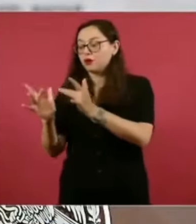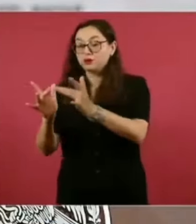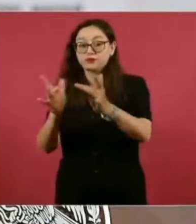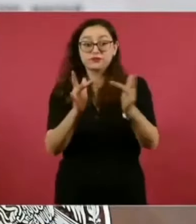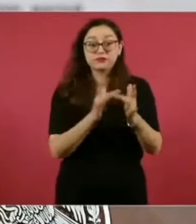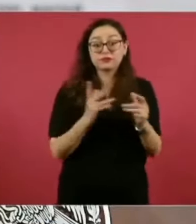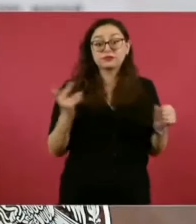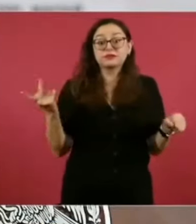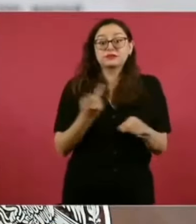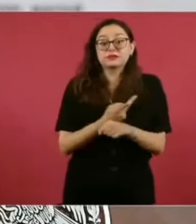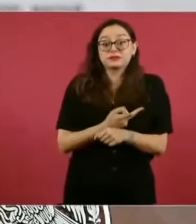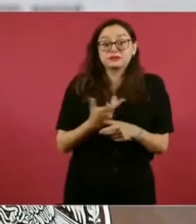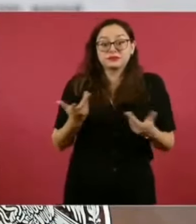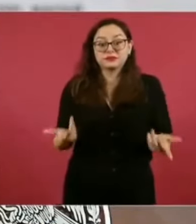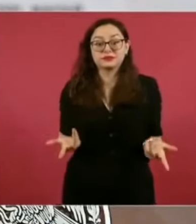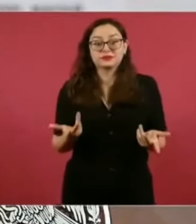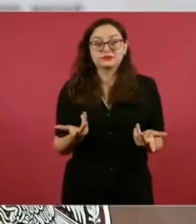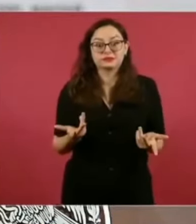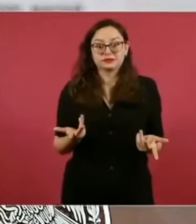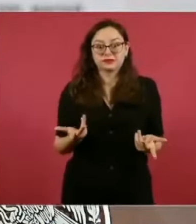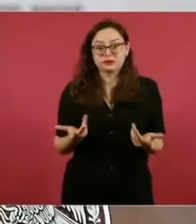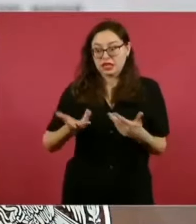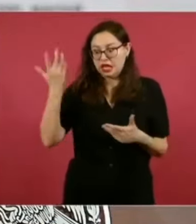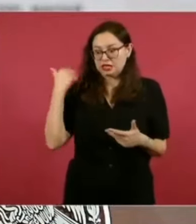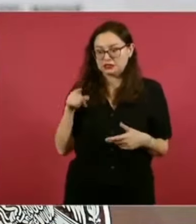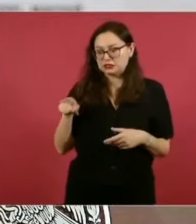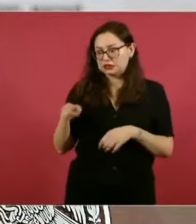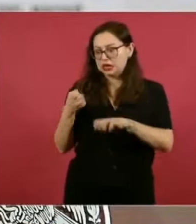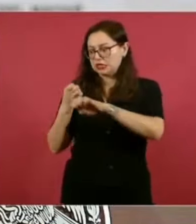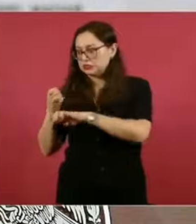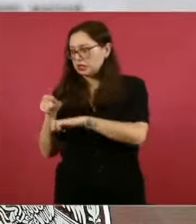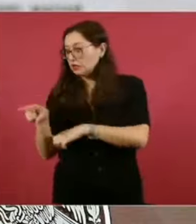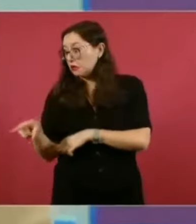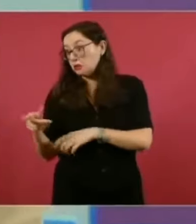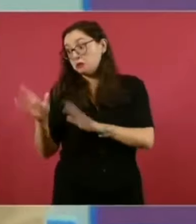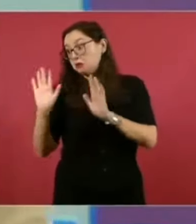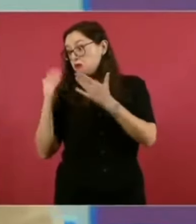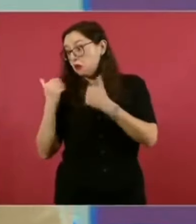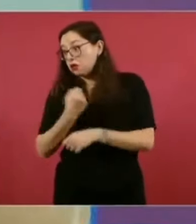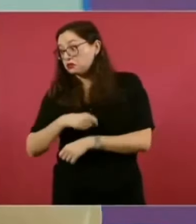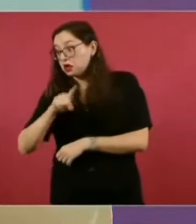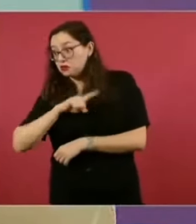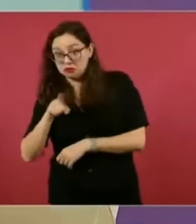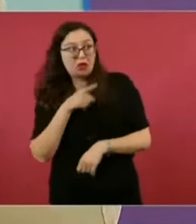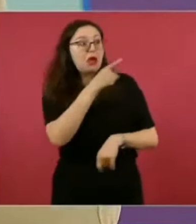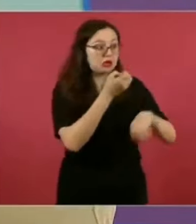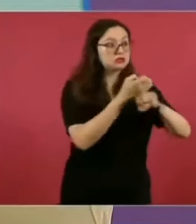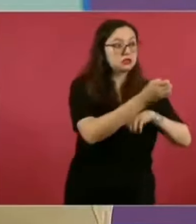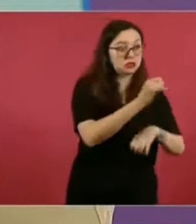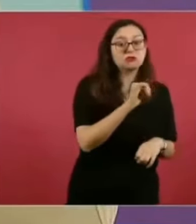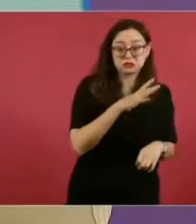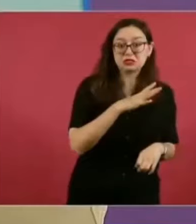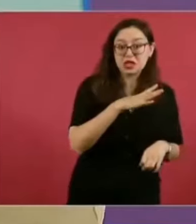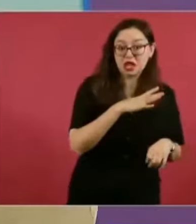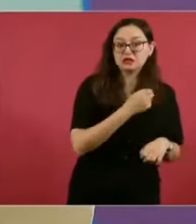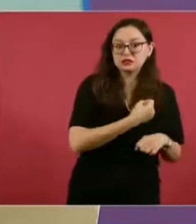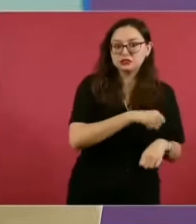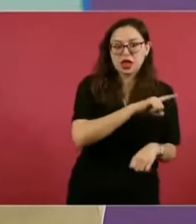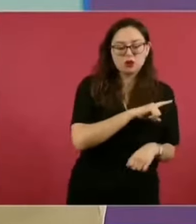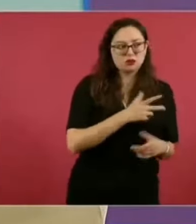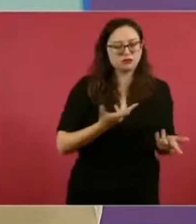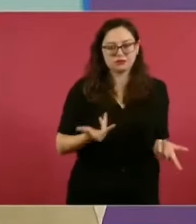entre personas sin seguridad social entre cada uno de los estados del país. Curiosamente, Seguro Popular le dio más dinero a los estados